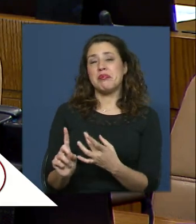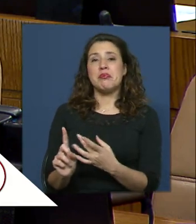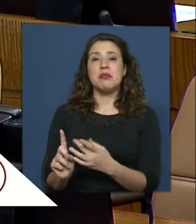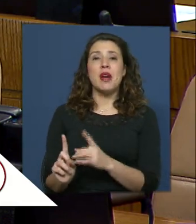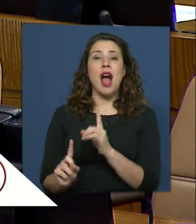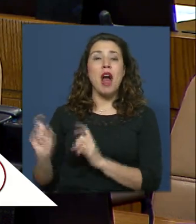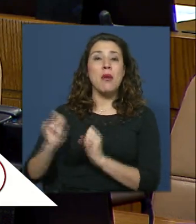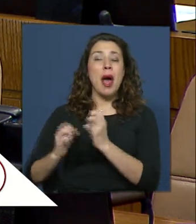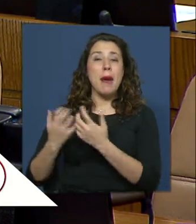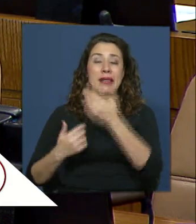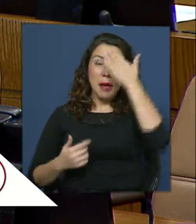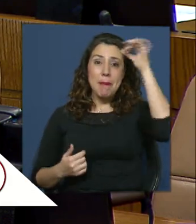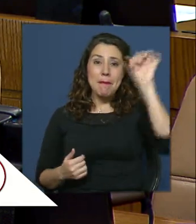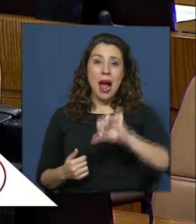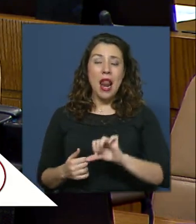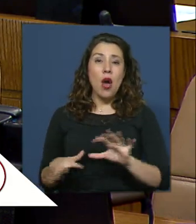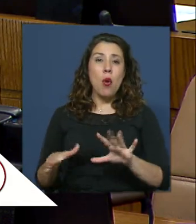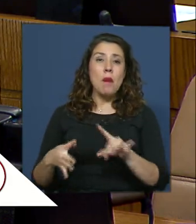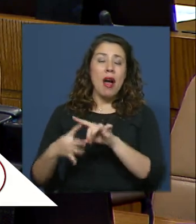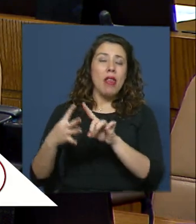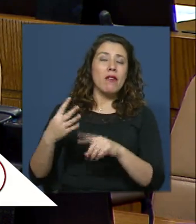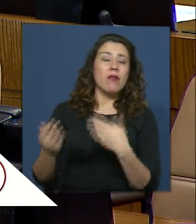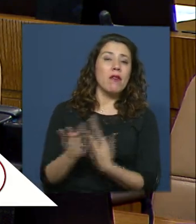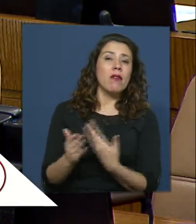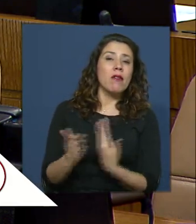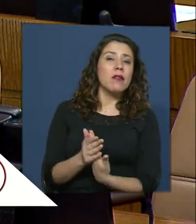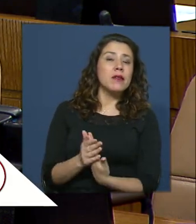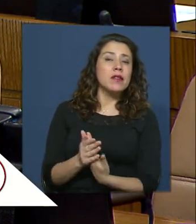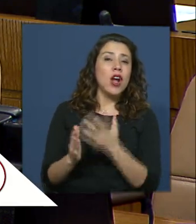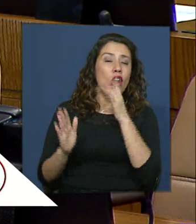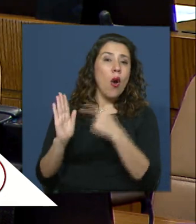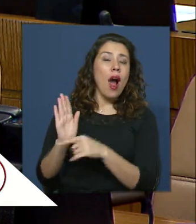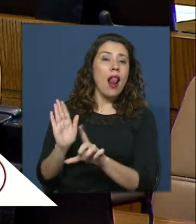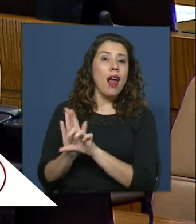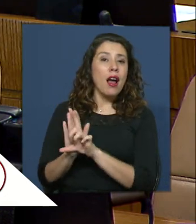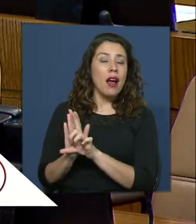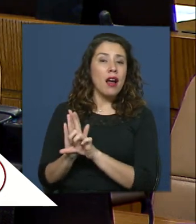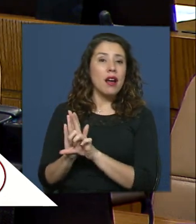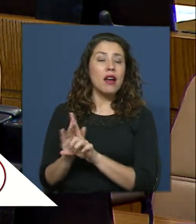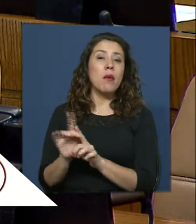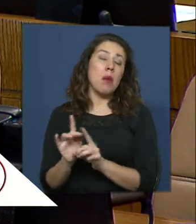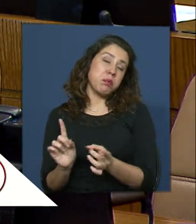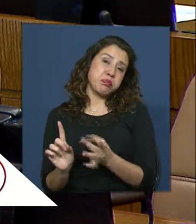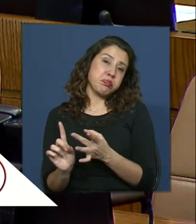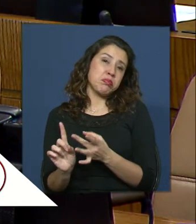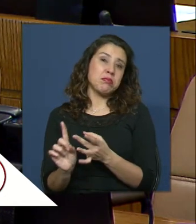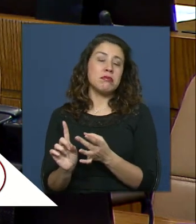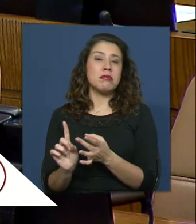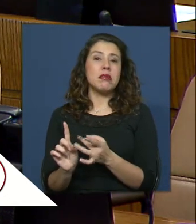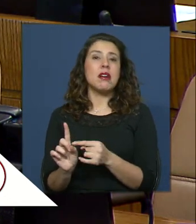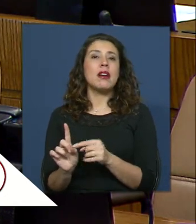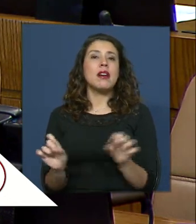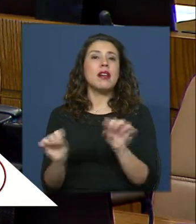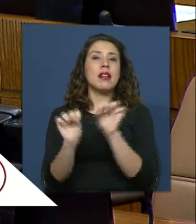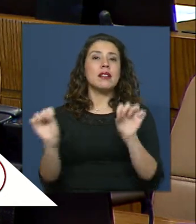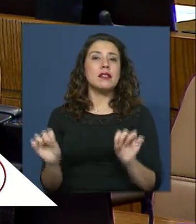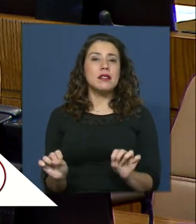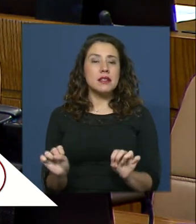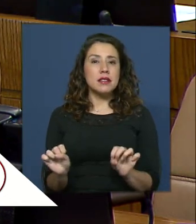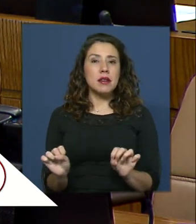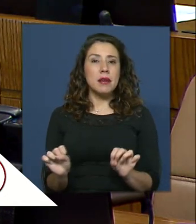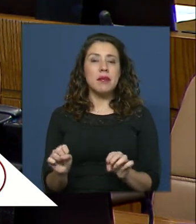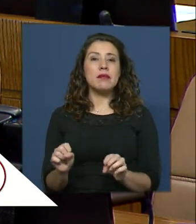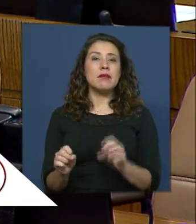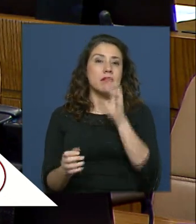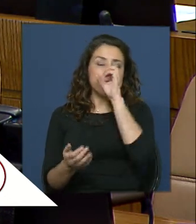algunos malos empresarios que utilizan una serie de subterfugios para, en definitiva, burlar los sistemas correspondientes y